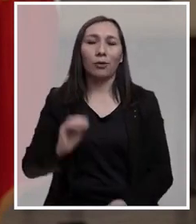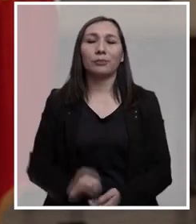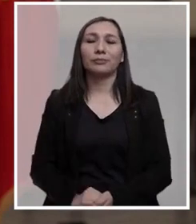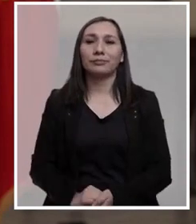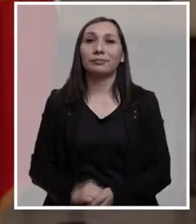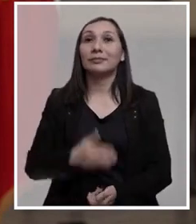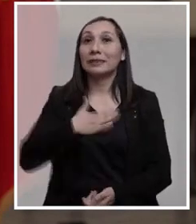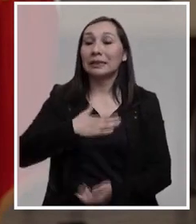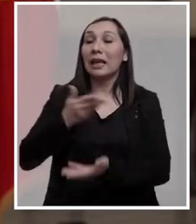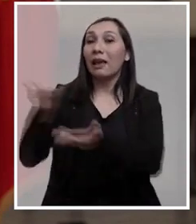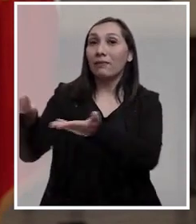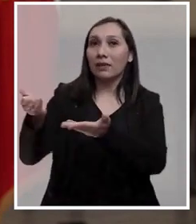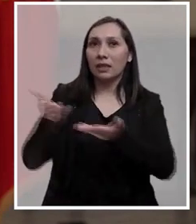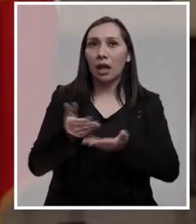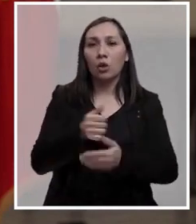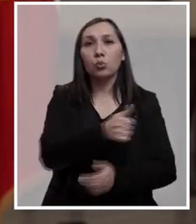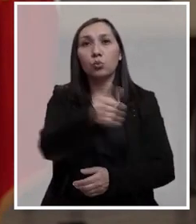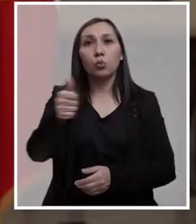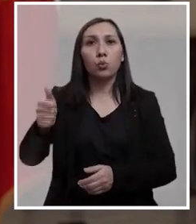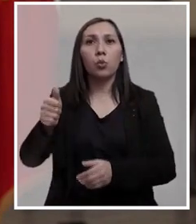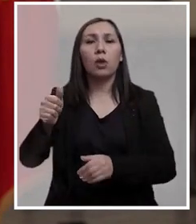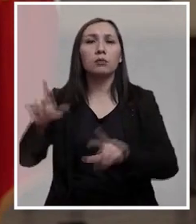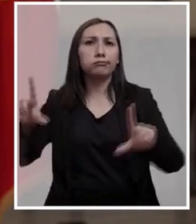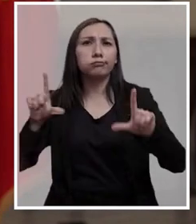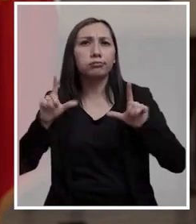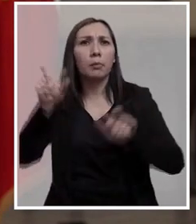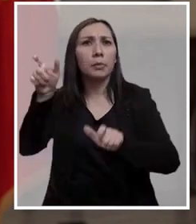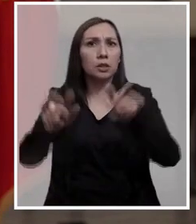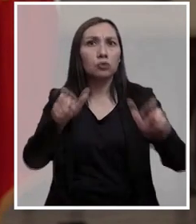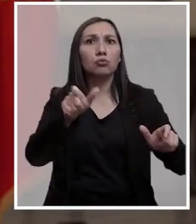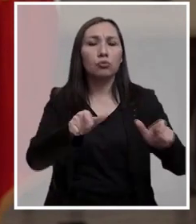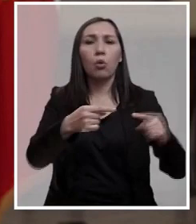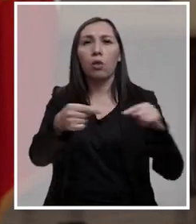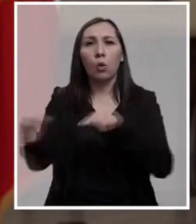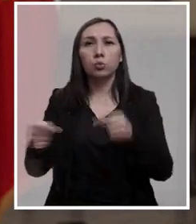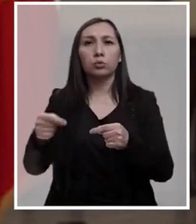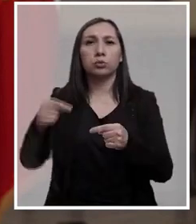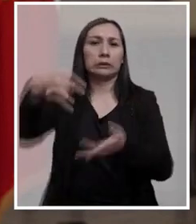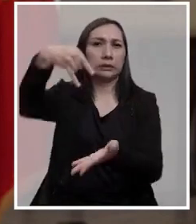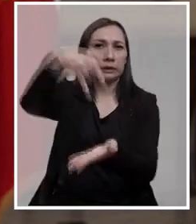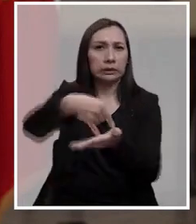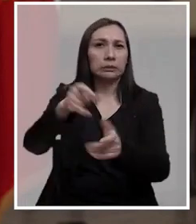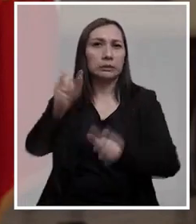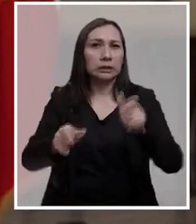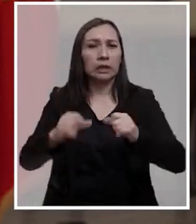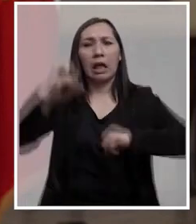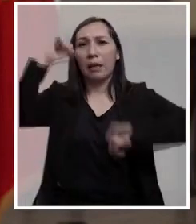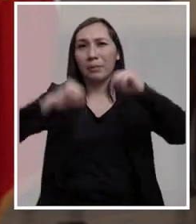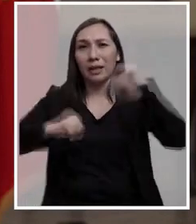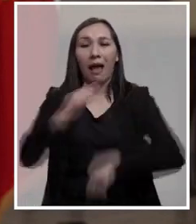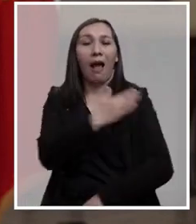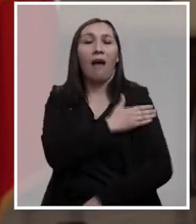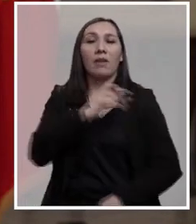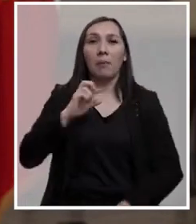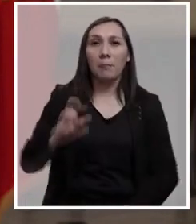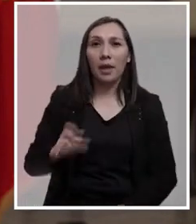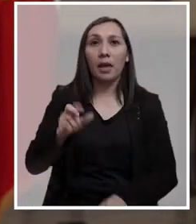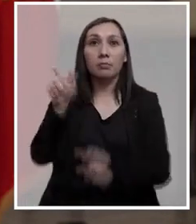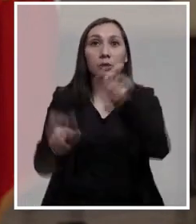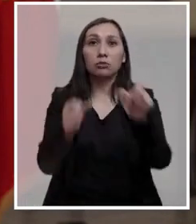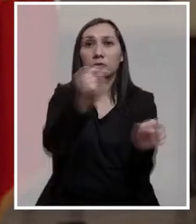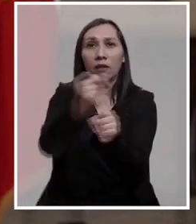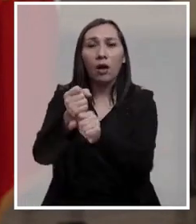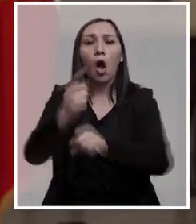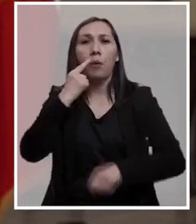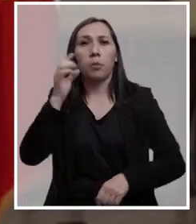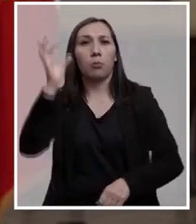quiero invitar a todos los actores de esta discusión parlamentarios empresarios a las afp a los